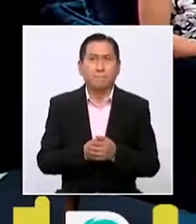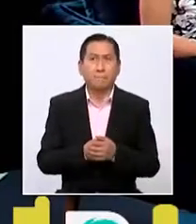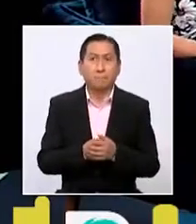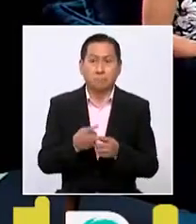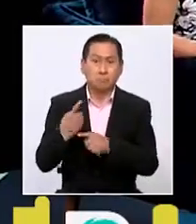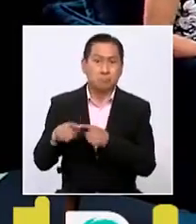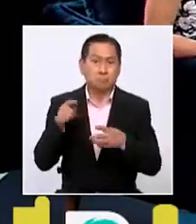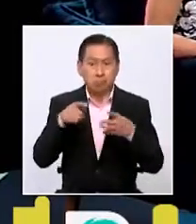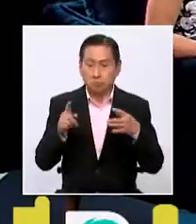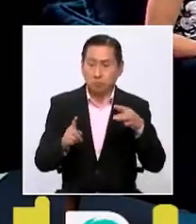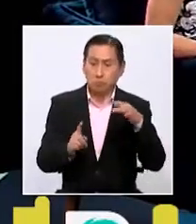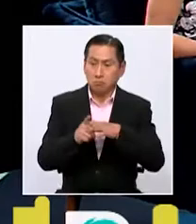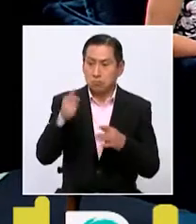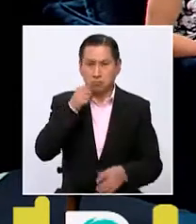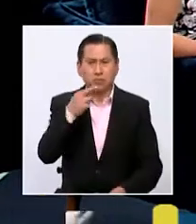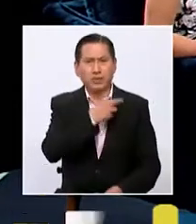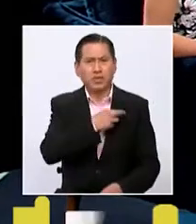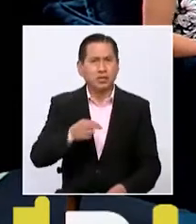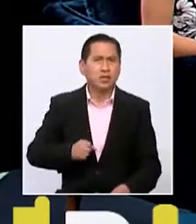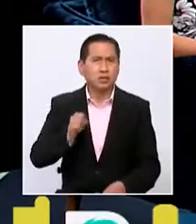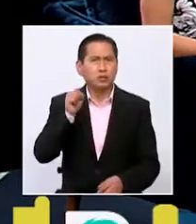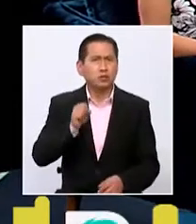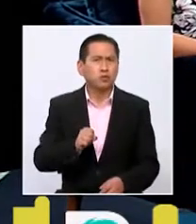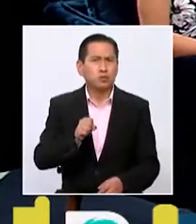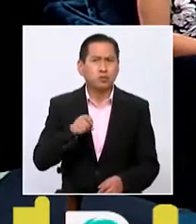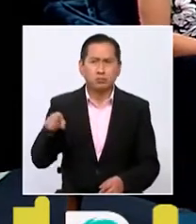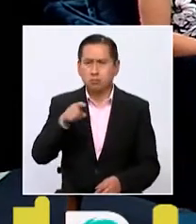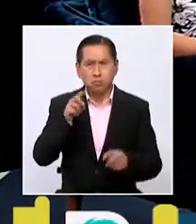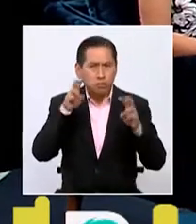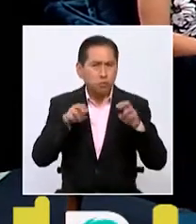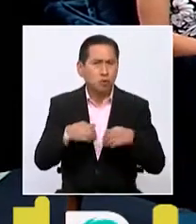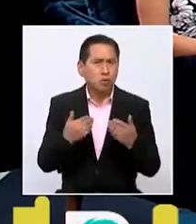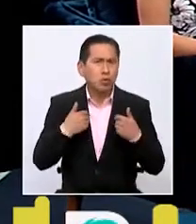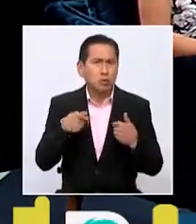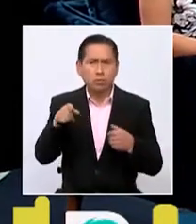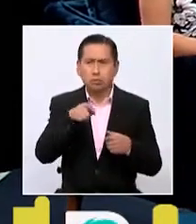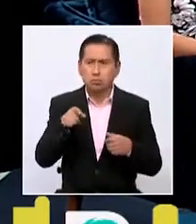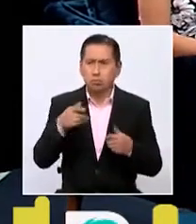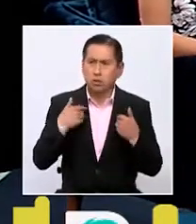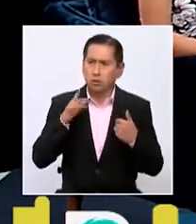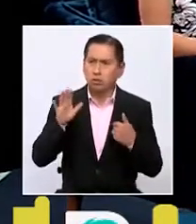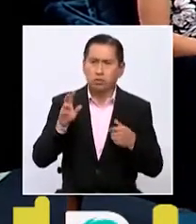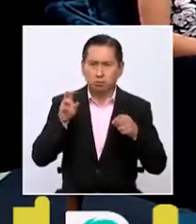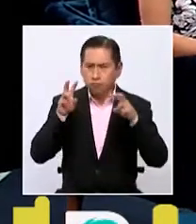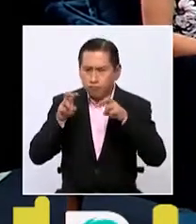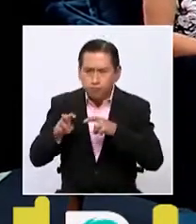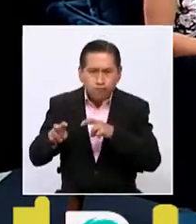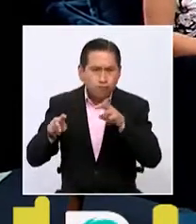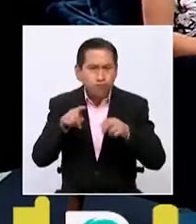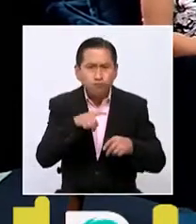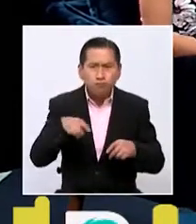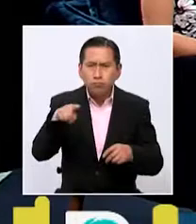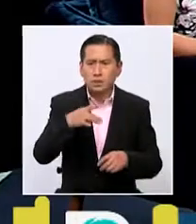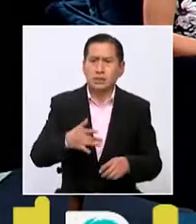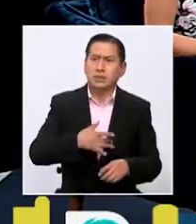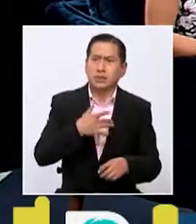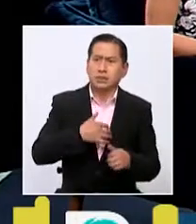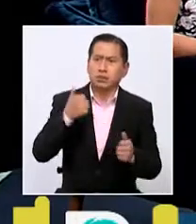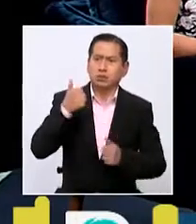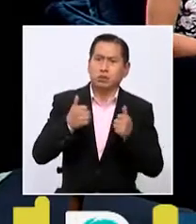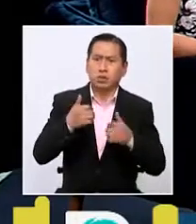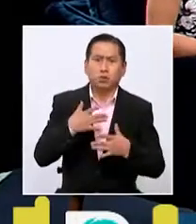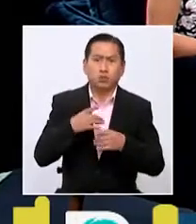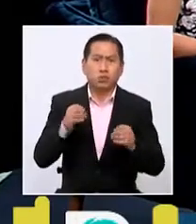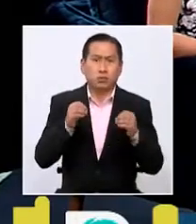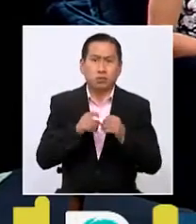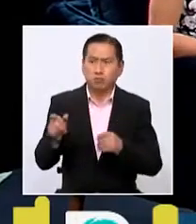todo ello también aparece la Reina del Sur. ¿Cómo analizan? ¿Tienen un mapeo? ¿Tienen un espacio de análisis de cuáles son los temas o los ejes que se van a lanzar